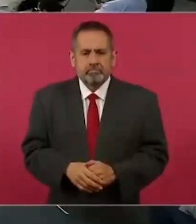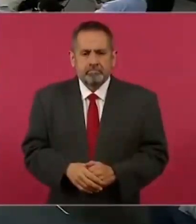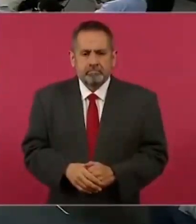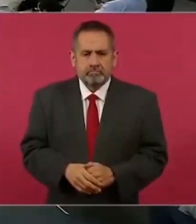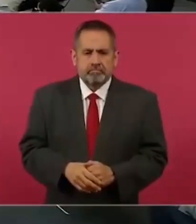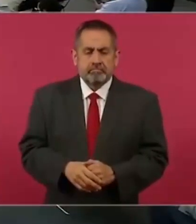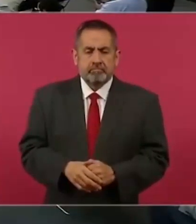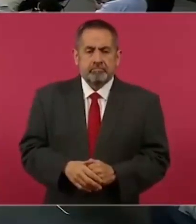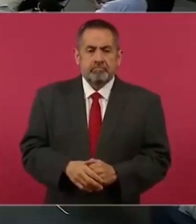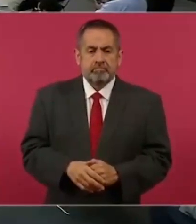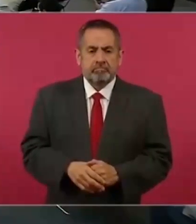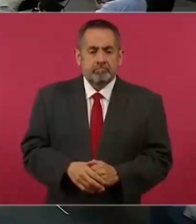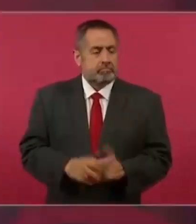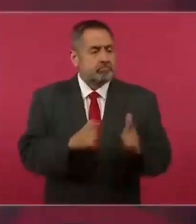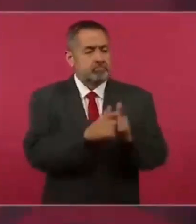Que